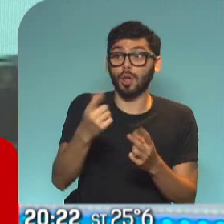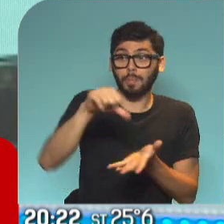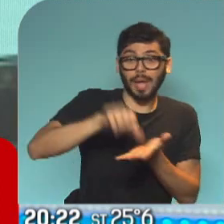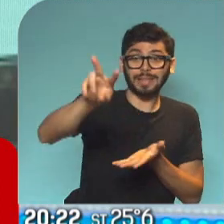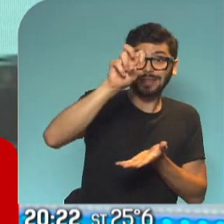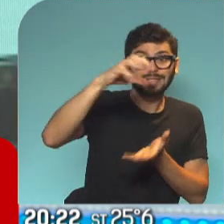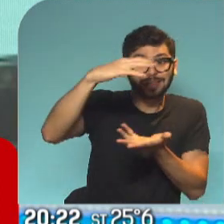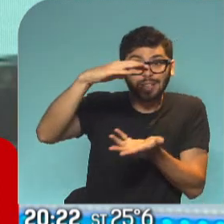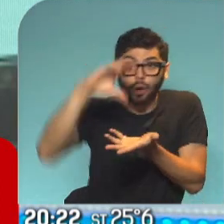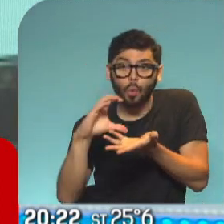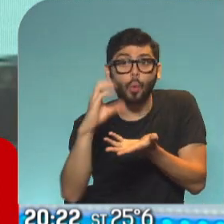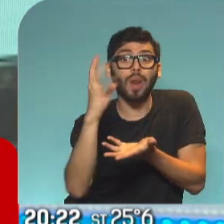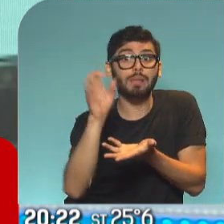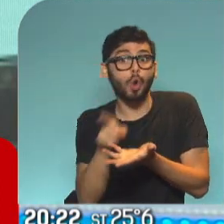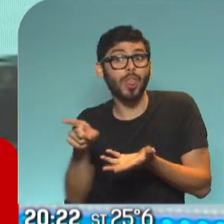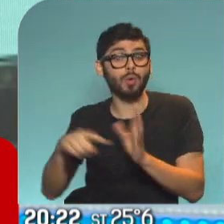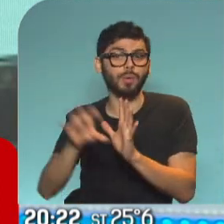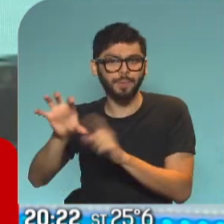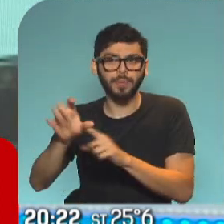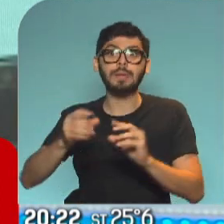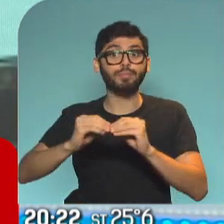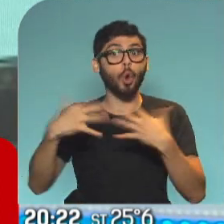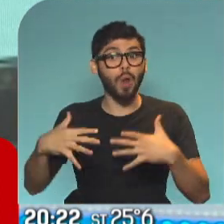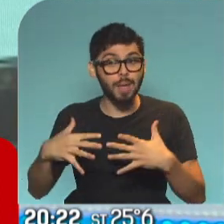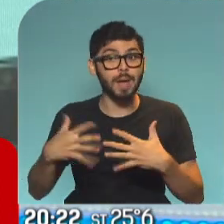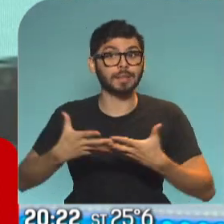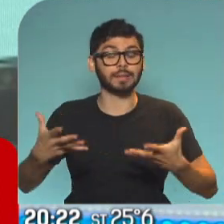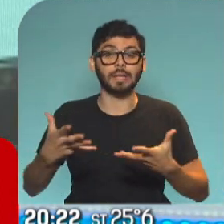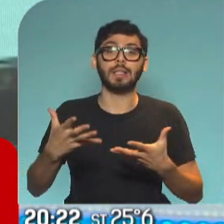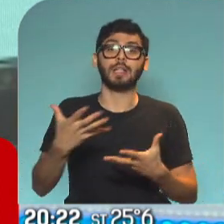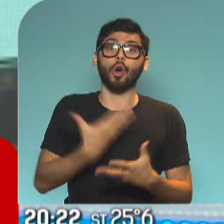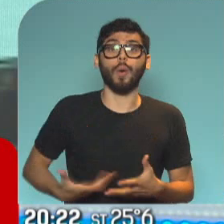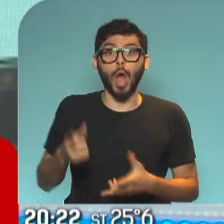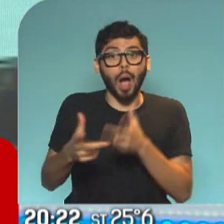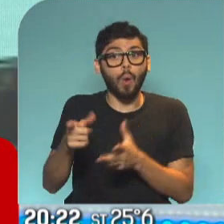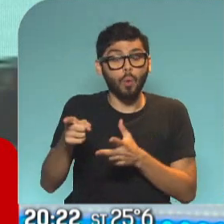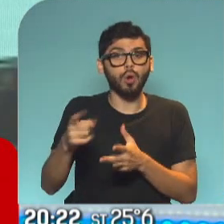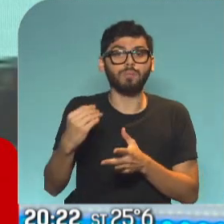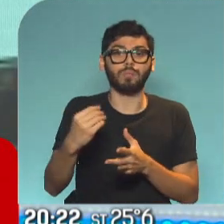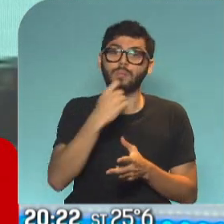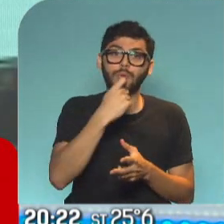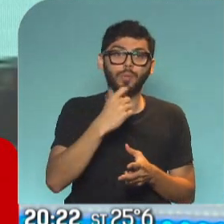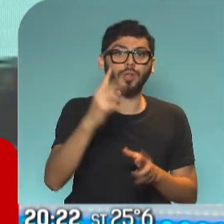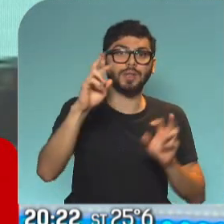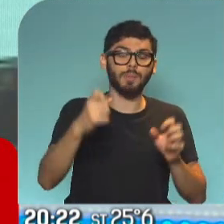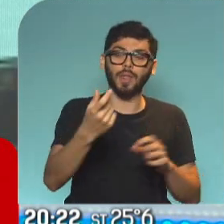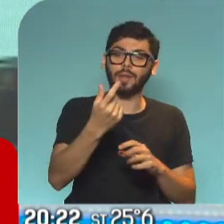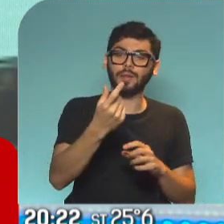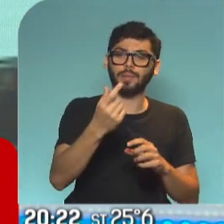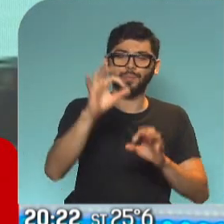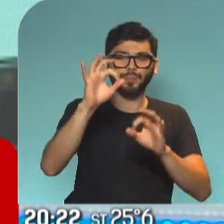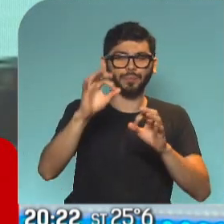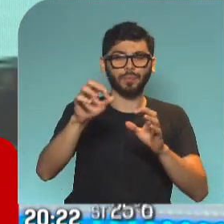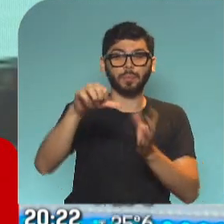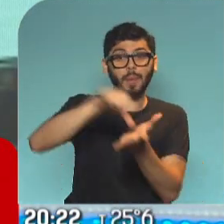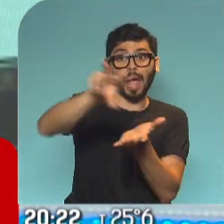el gobernador hizo referencia a los problemas estructurales, entre ellos los recursos por la coparticipación. Reiteró Axel Kicillof